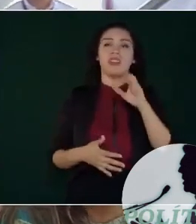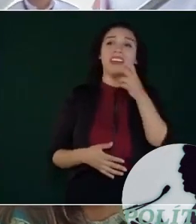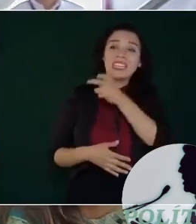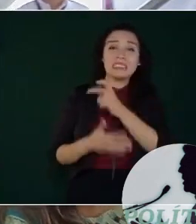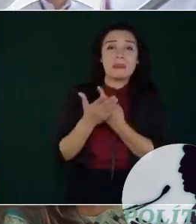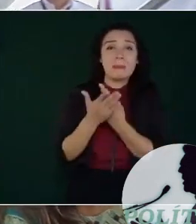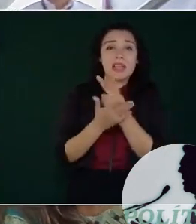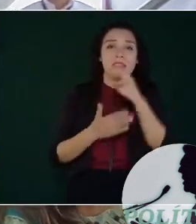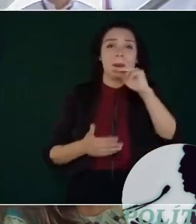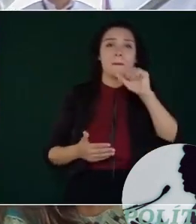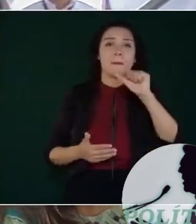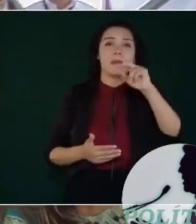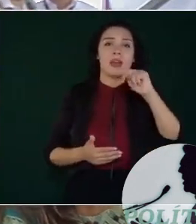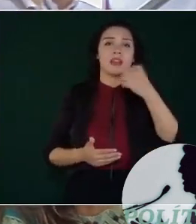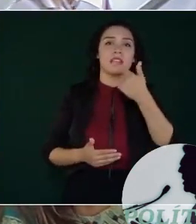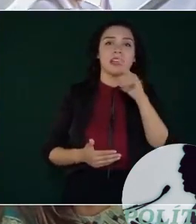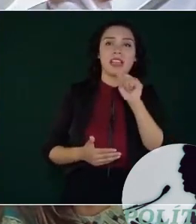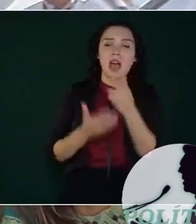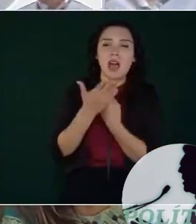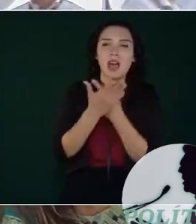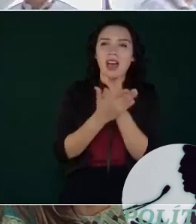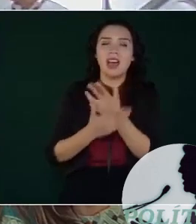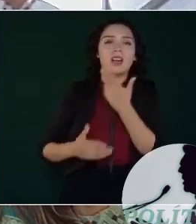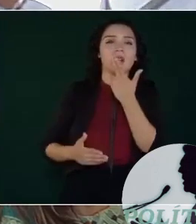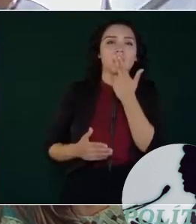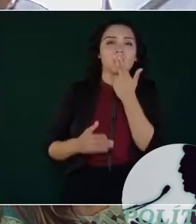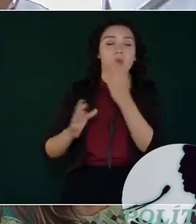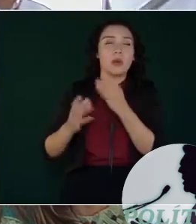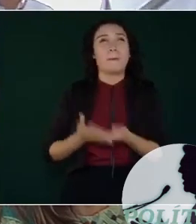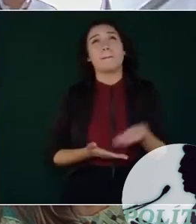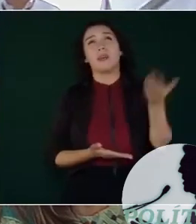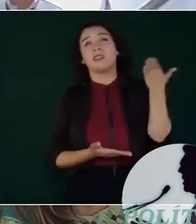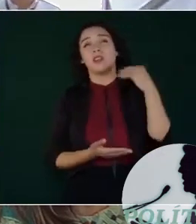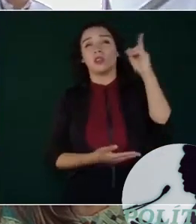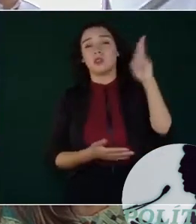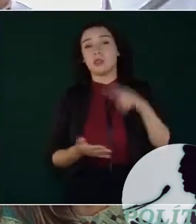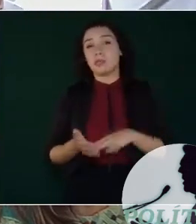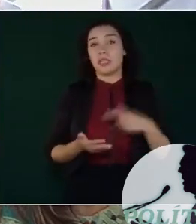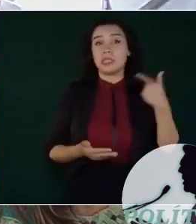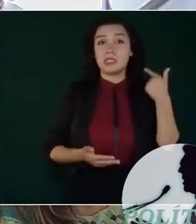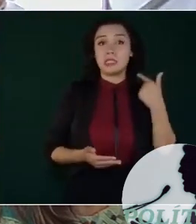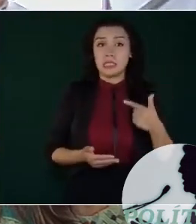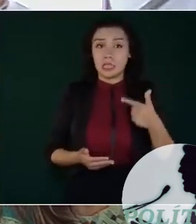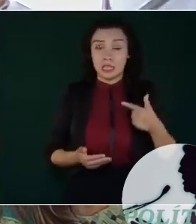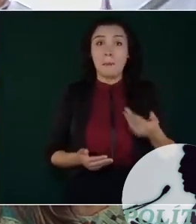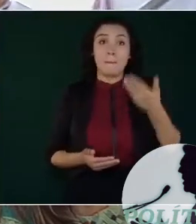está en la Laguna del Carpintero. Le comento que en 2007 ya un alcalde, Fernando Azcárraga,